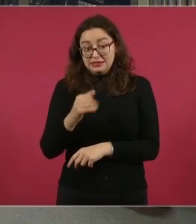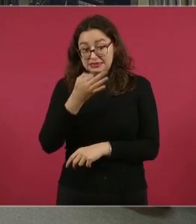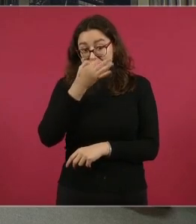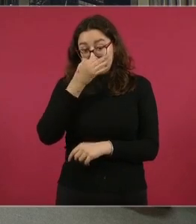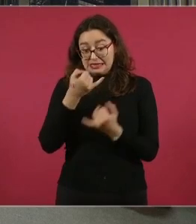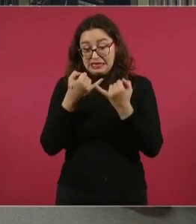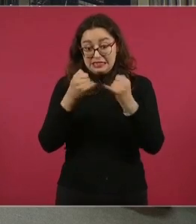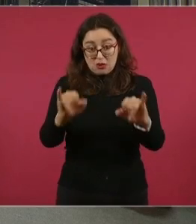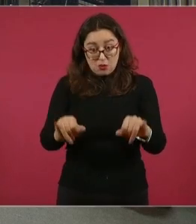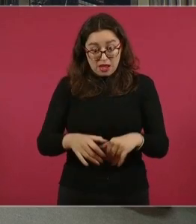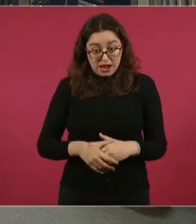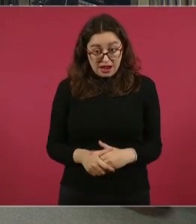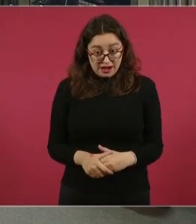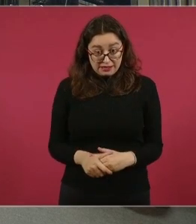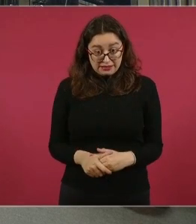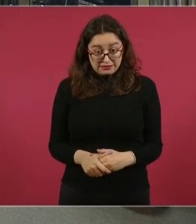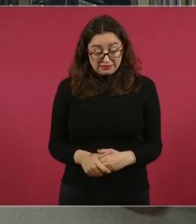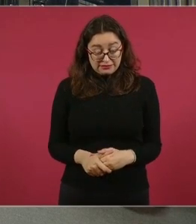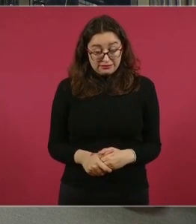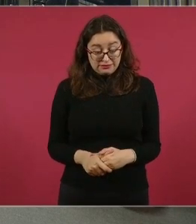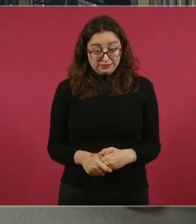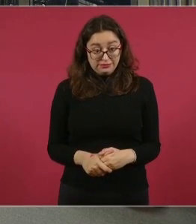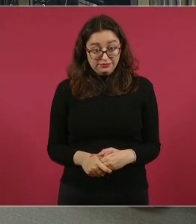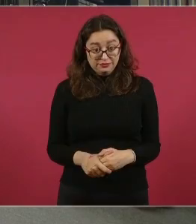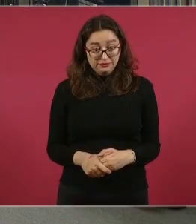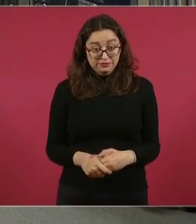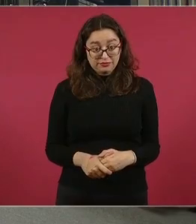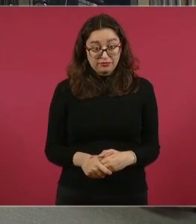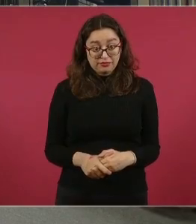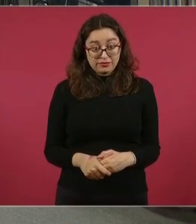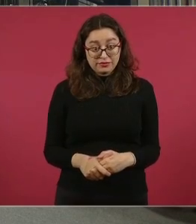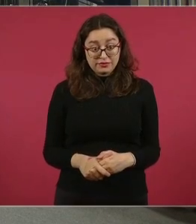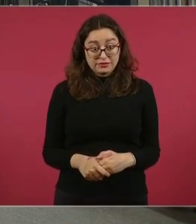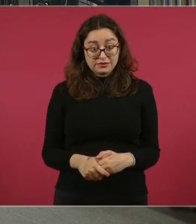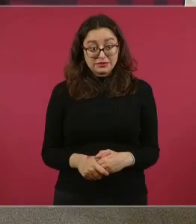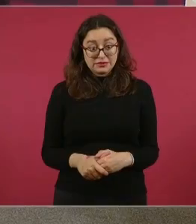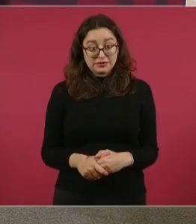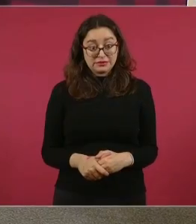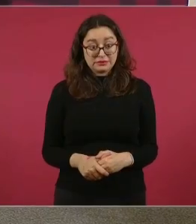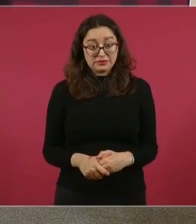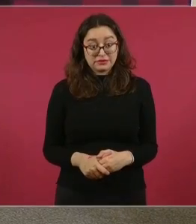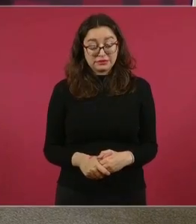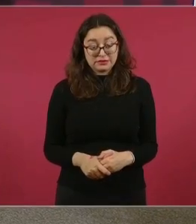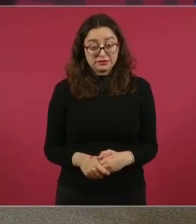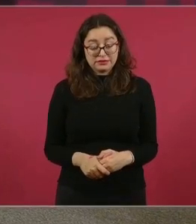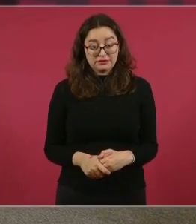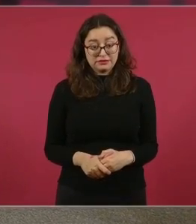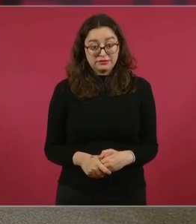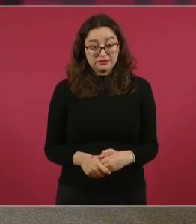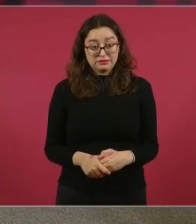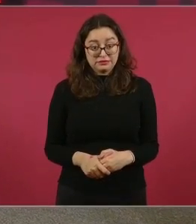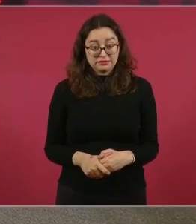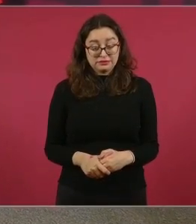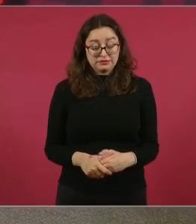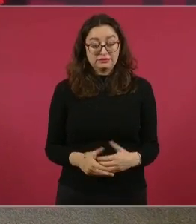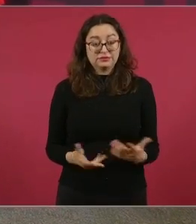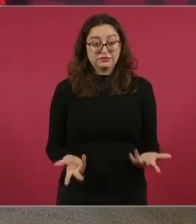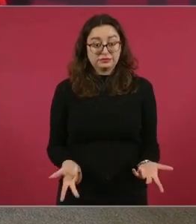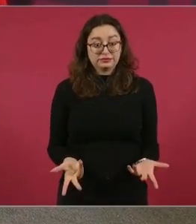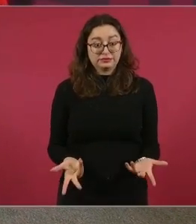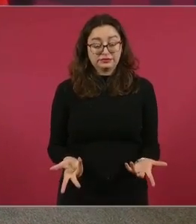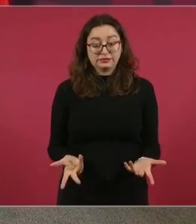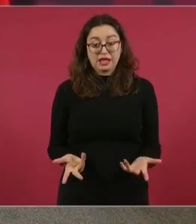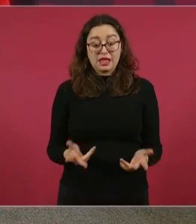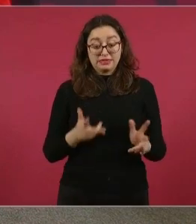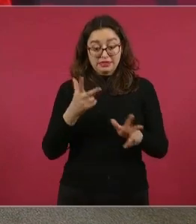Le tocó a los ingenieros militares construir la mitad del